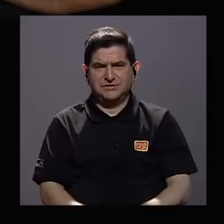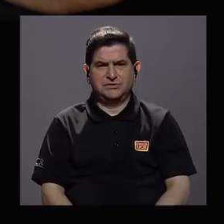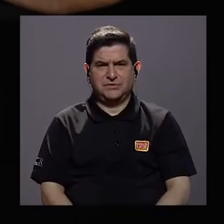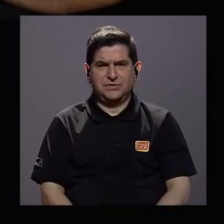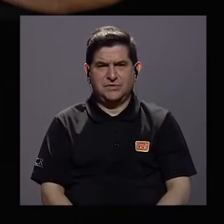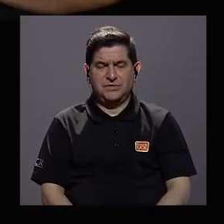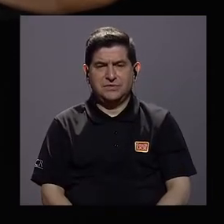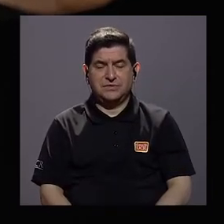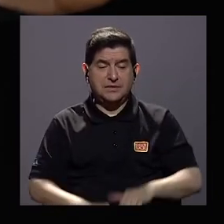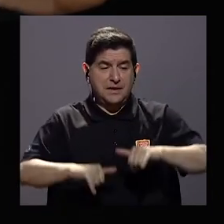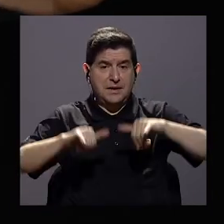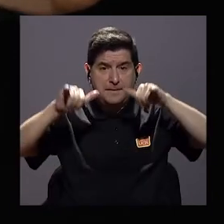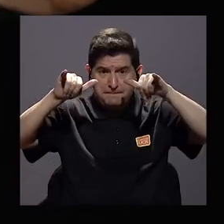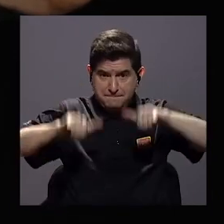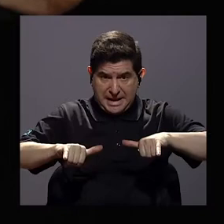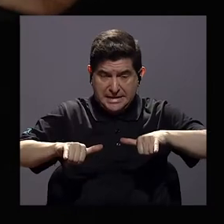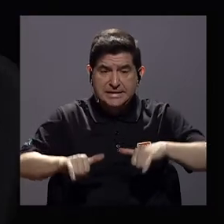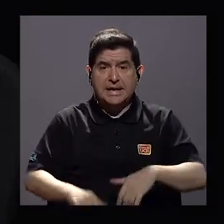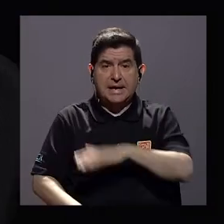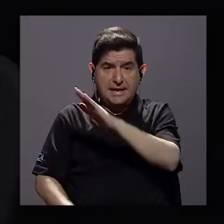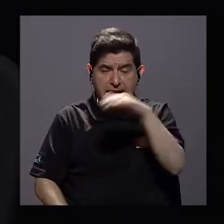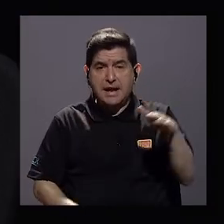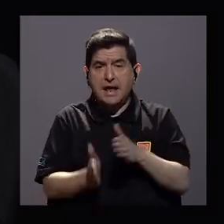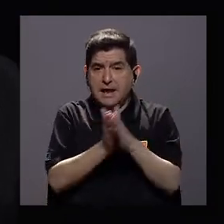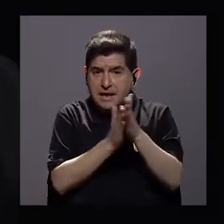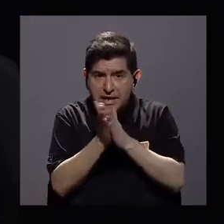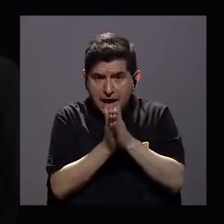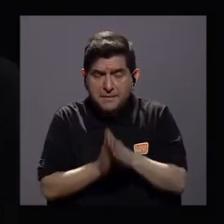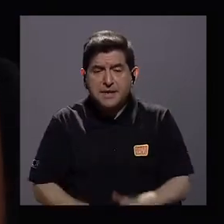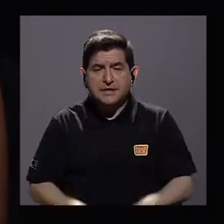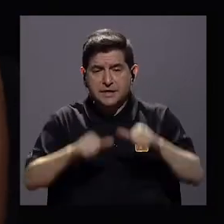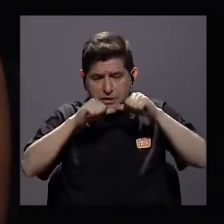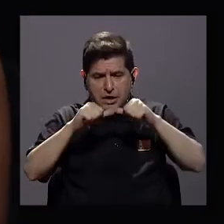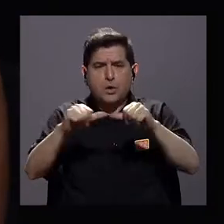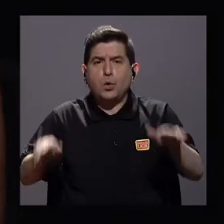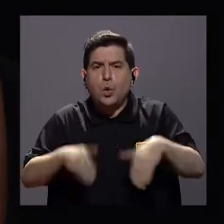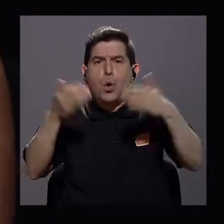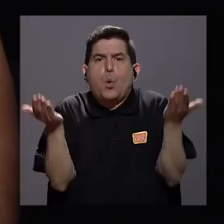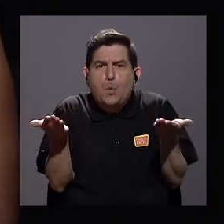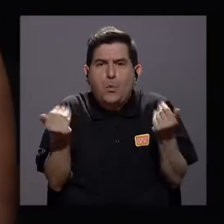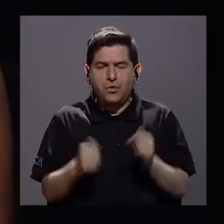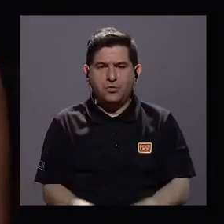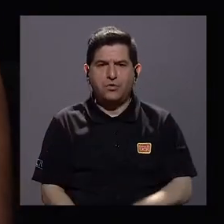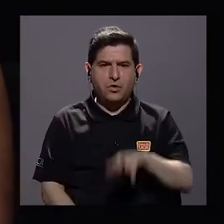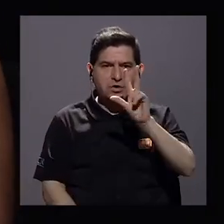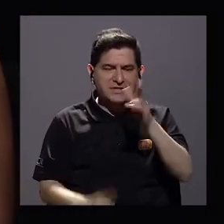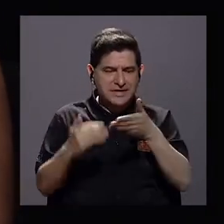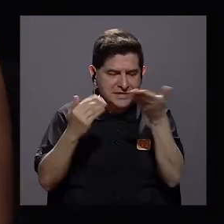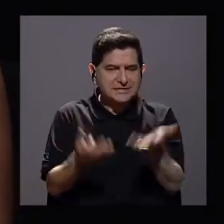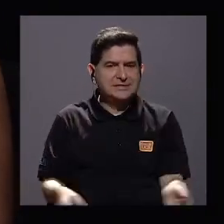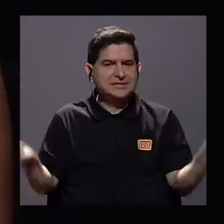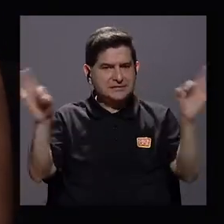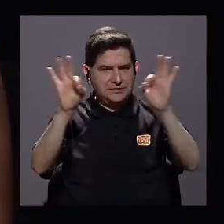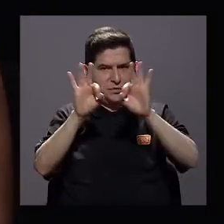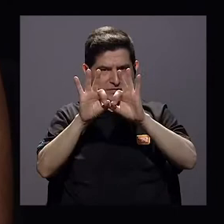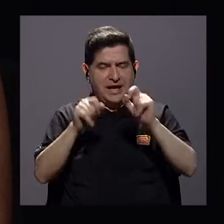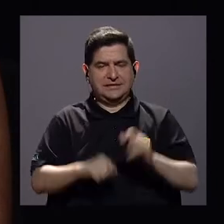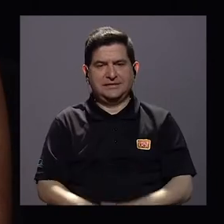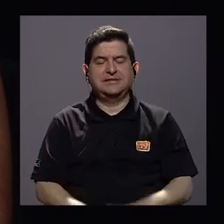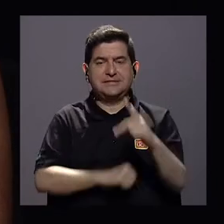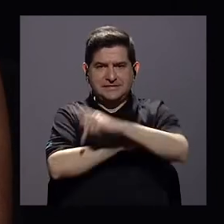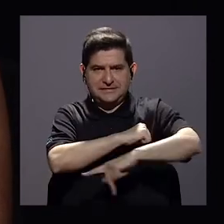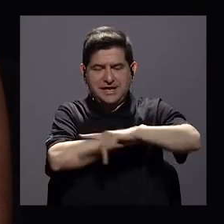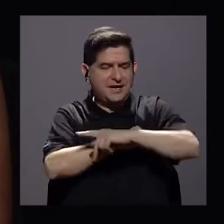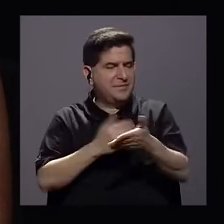de conservación del mar como de aprovechamiento sostenible. ¿Cómo hacemos eso? Yo creo que hay tres elementos fundamentales que